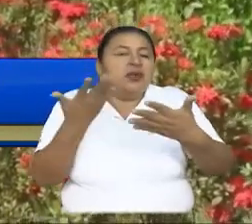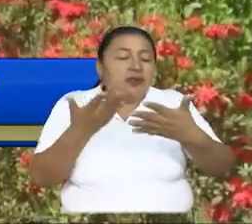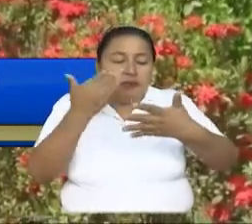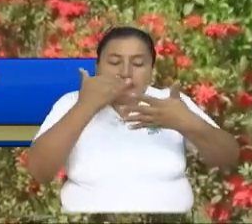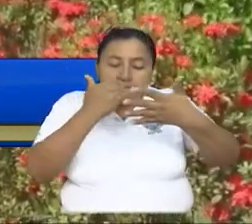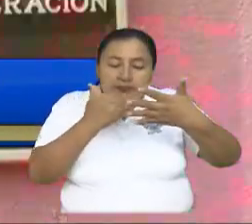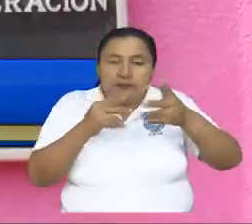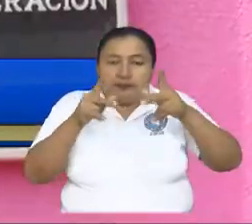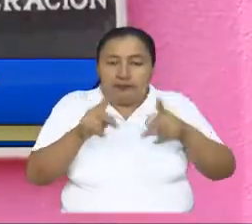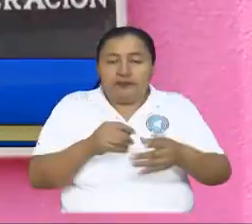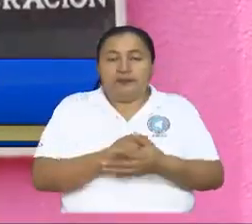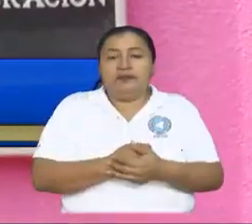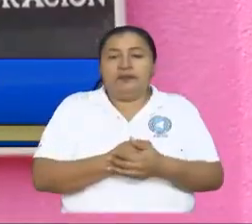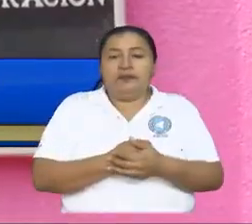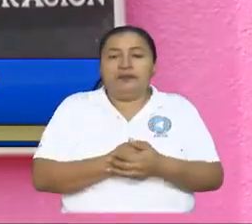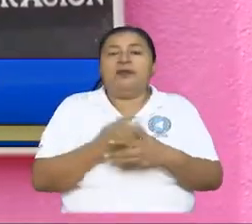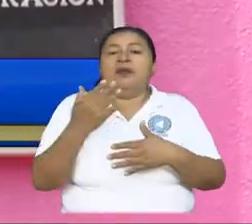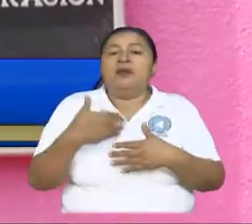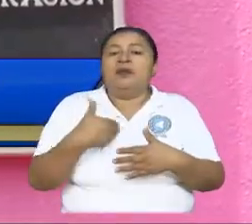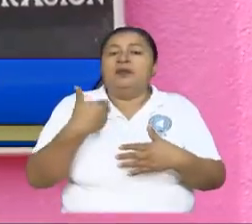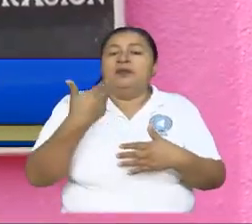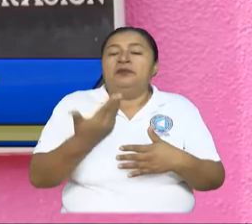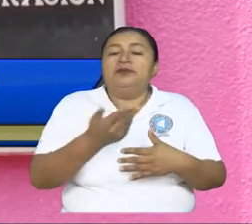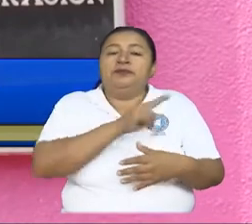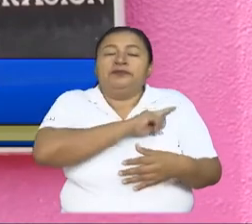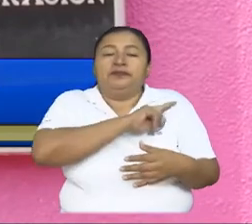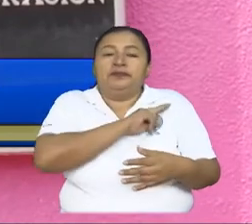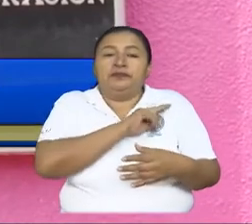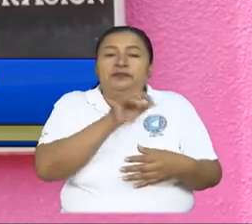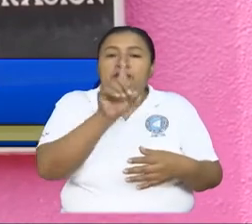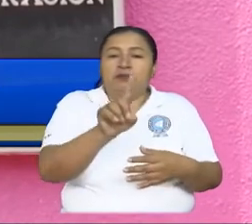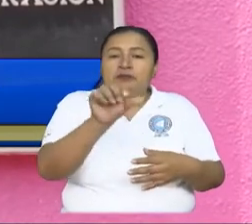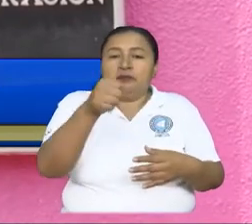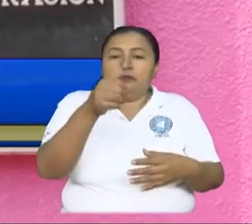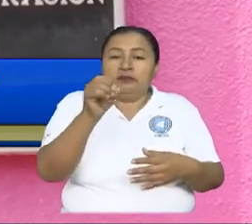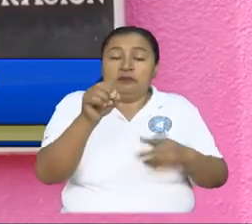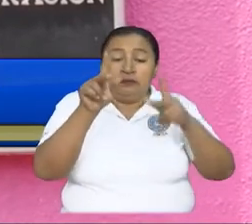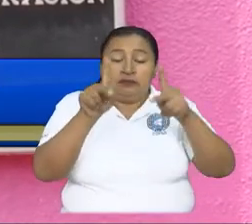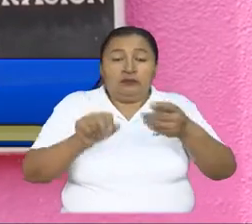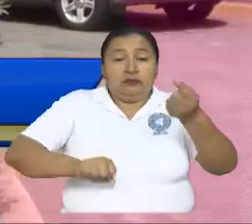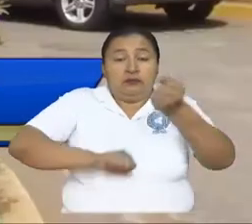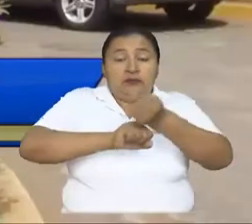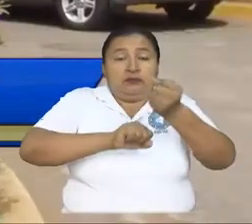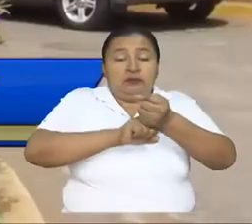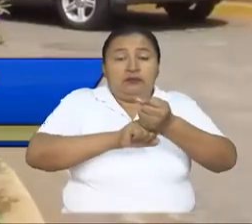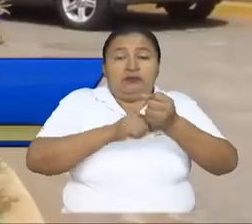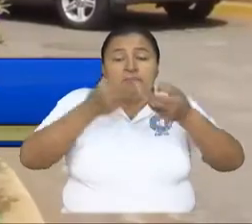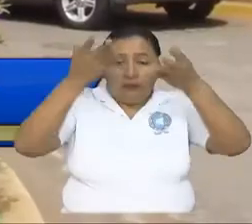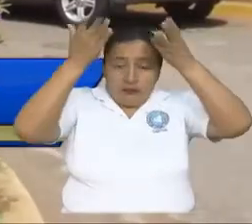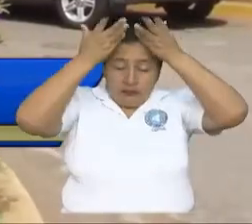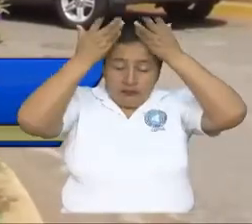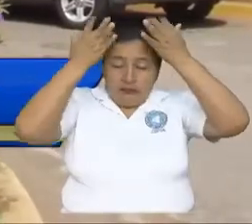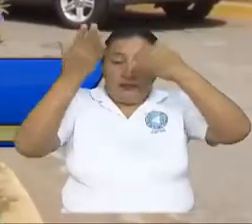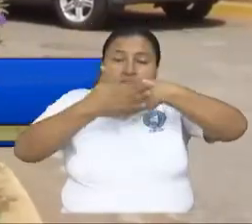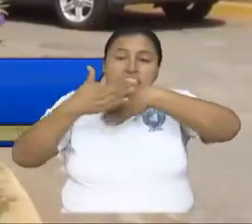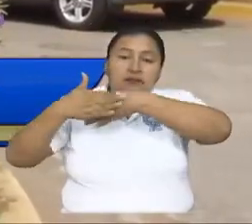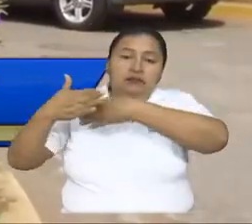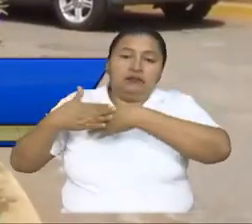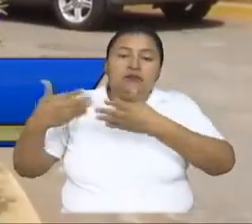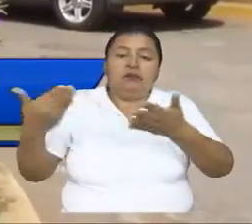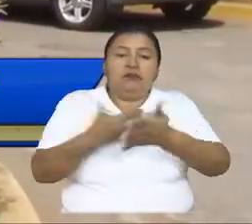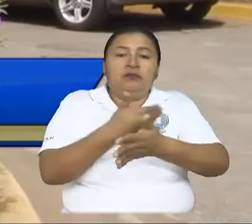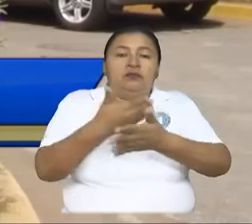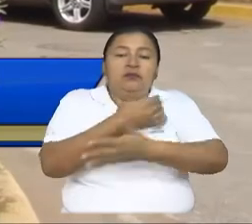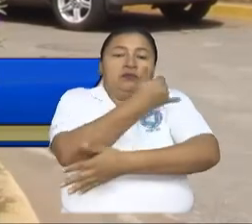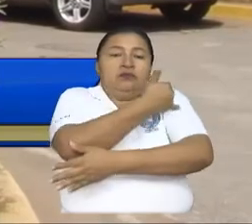compañeros y también hay 160 auxiliares de enfermería para la demanda de los nuevos hospitales